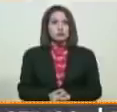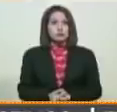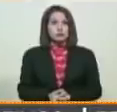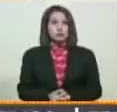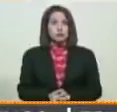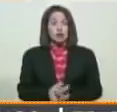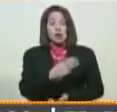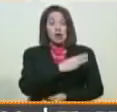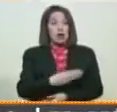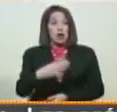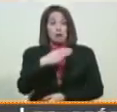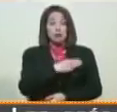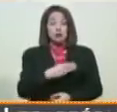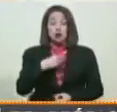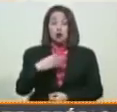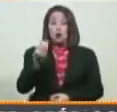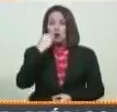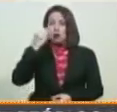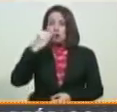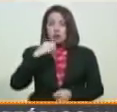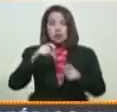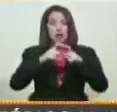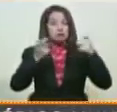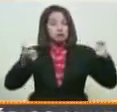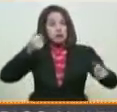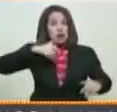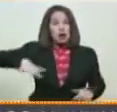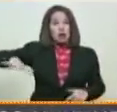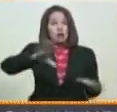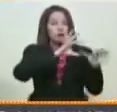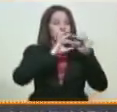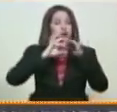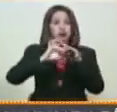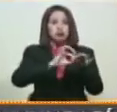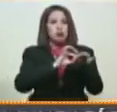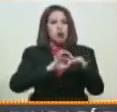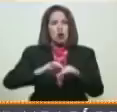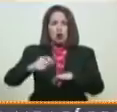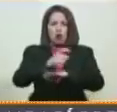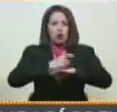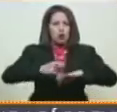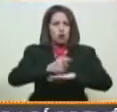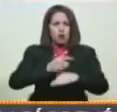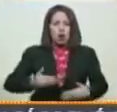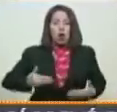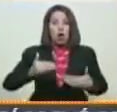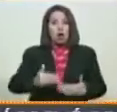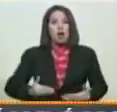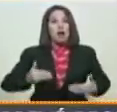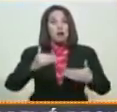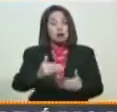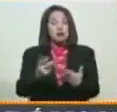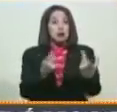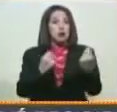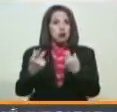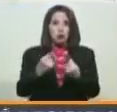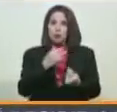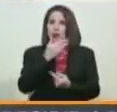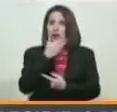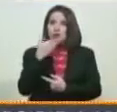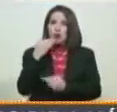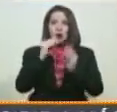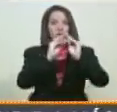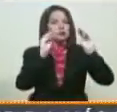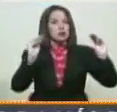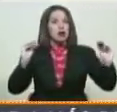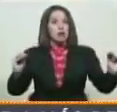La gran misión Abastecimiento Soberano, en articulación con algunas instituciones gubernamentales, avanza en el tema económico y lo que ha sido el llamado